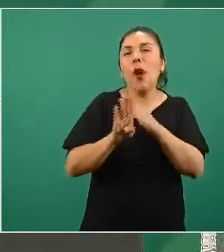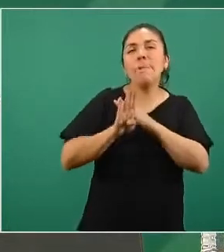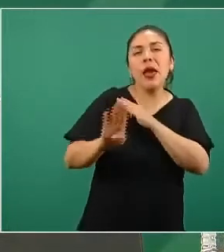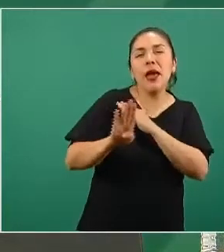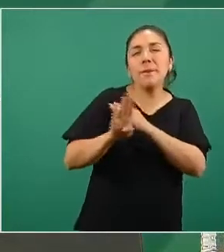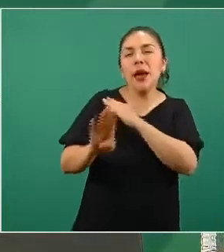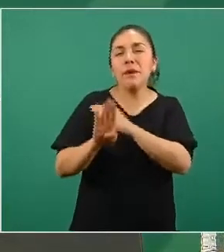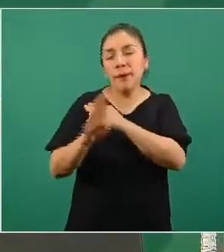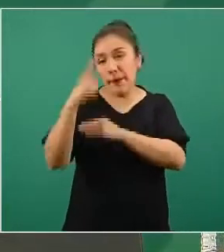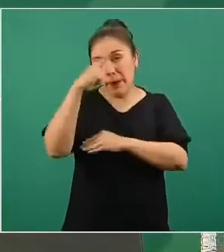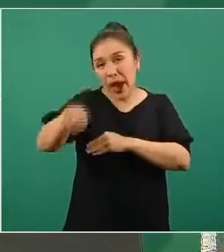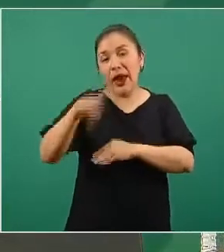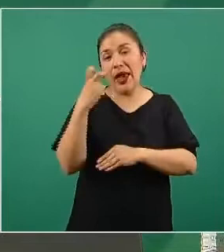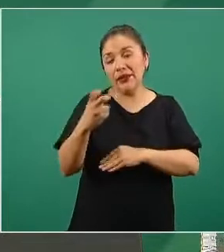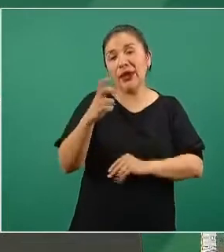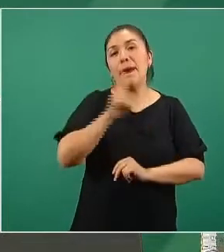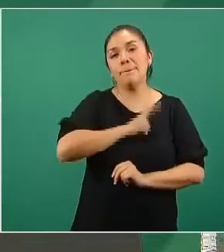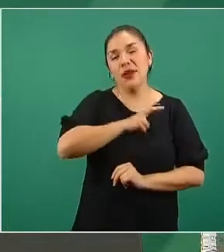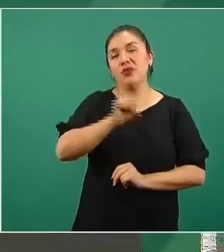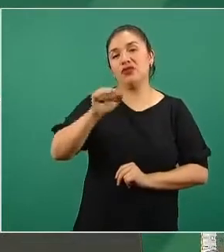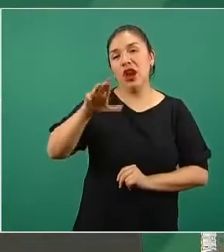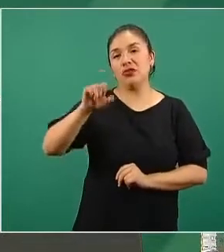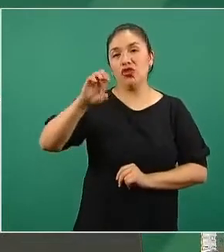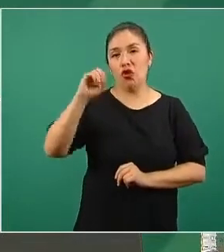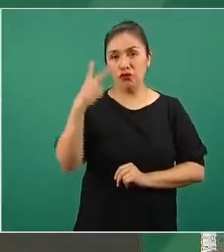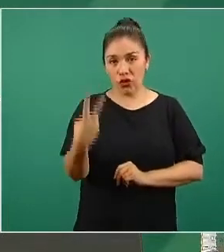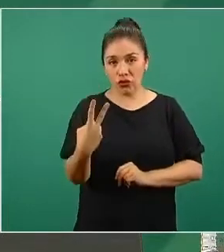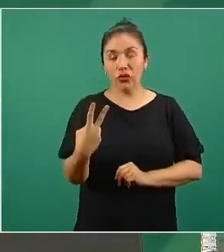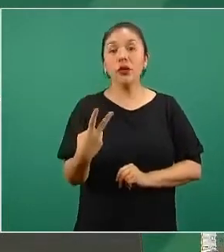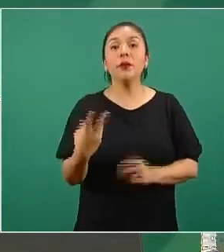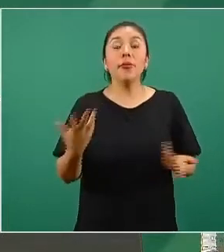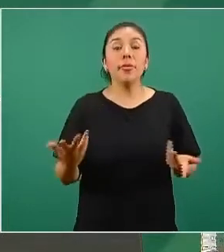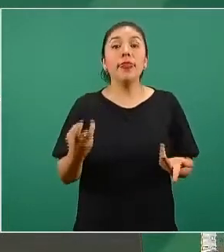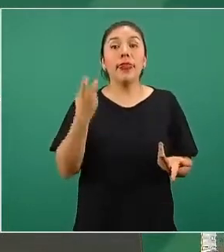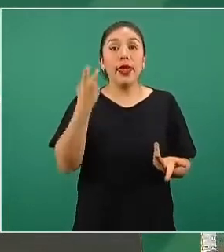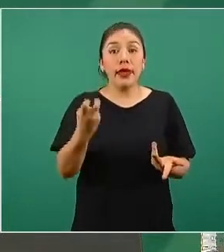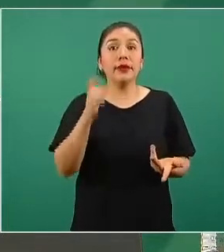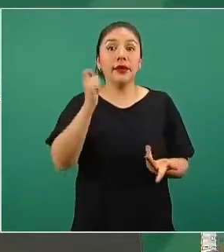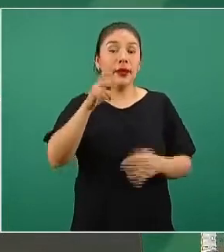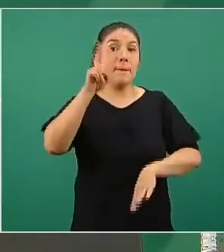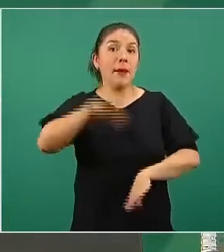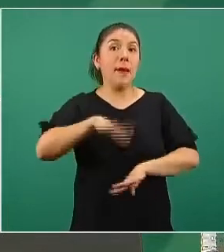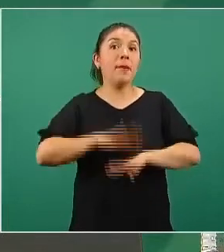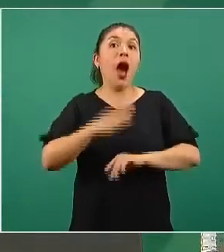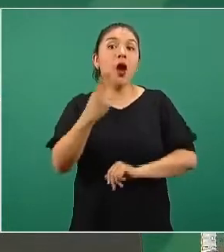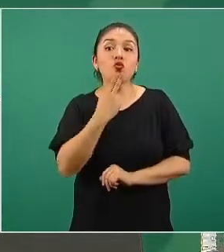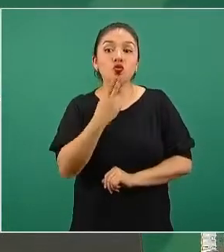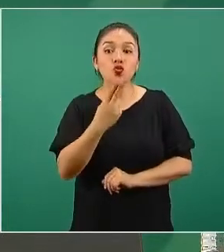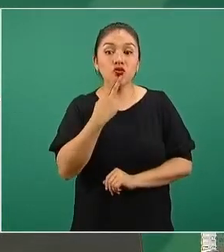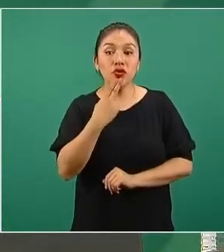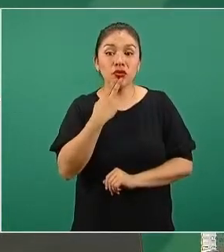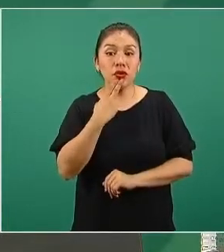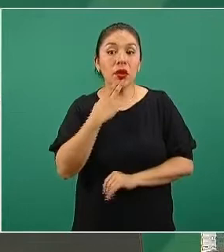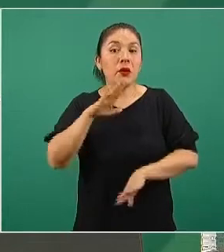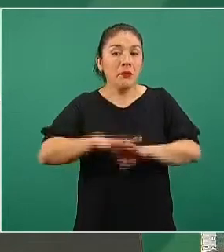prevención contra el virus SARS-CoV-2 y será de muchísima utilidad, sobre todo para reducir